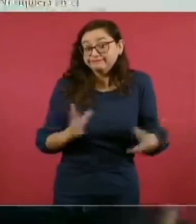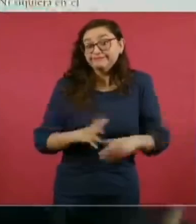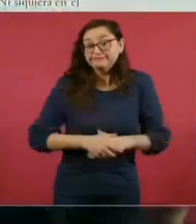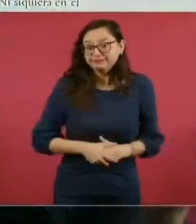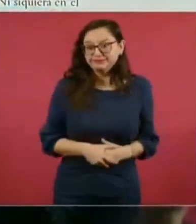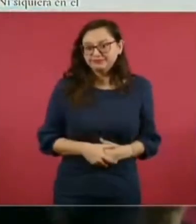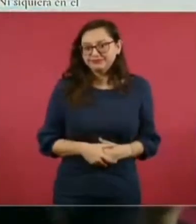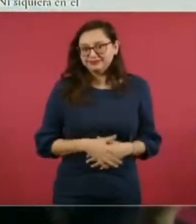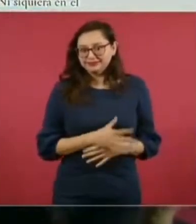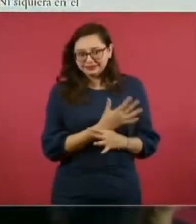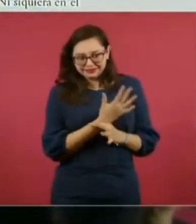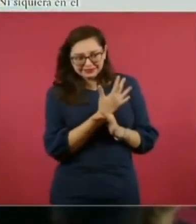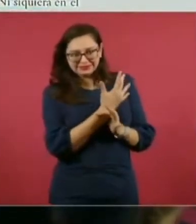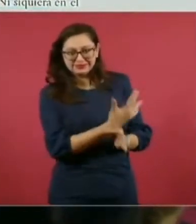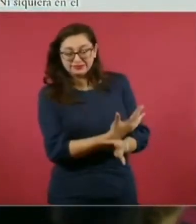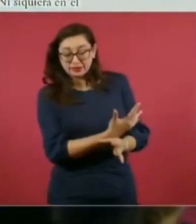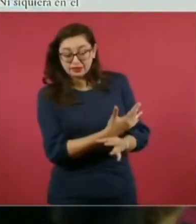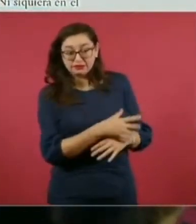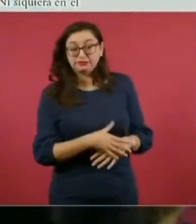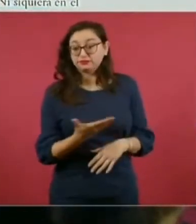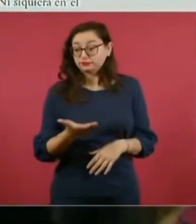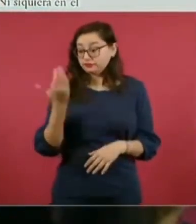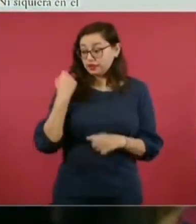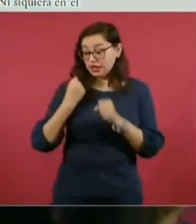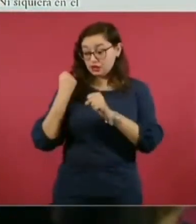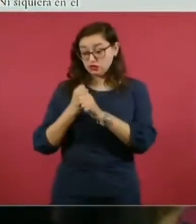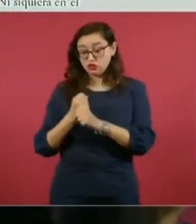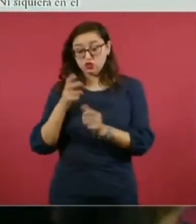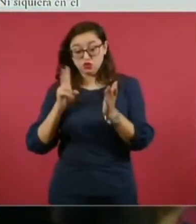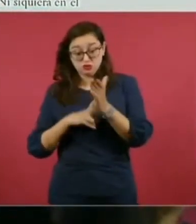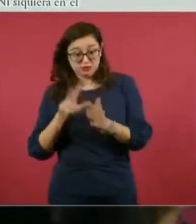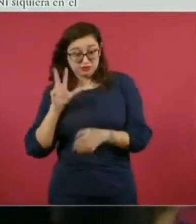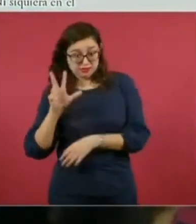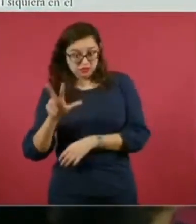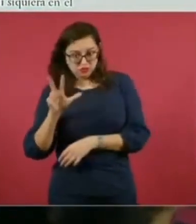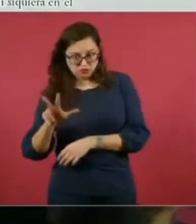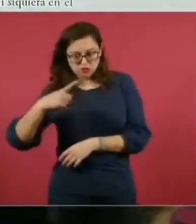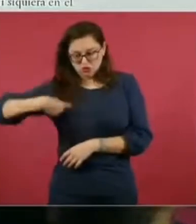solo el 38% de la energía eléctrica, después de esto,